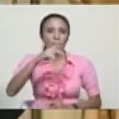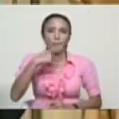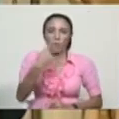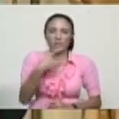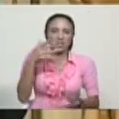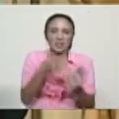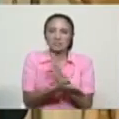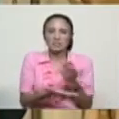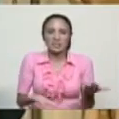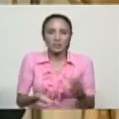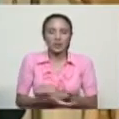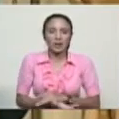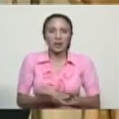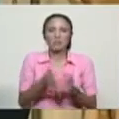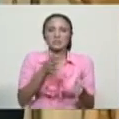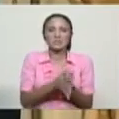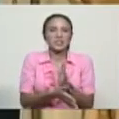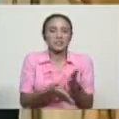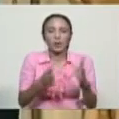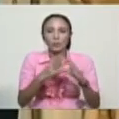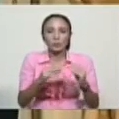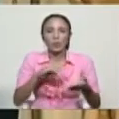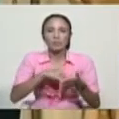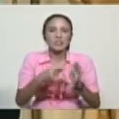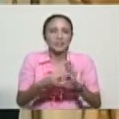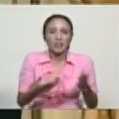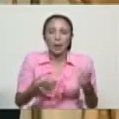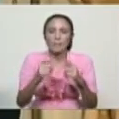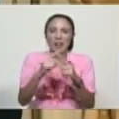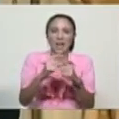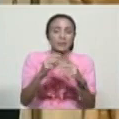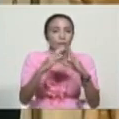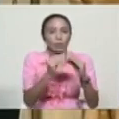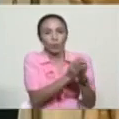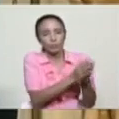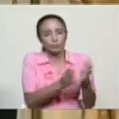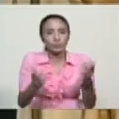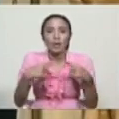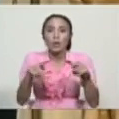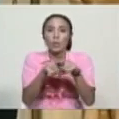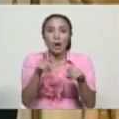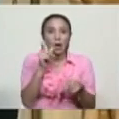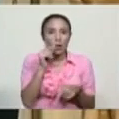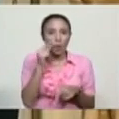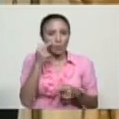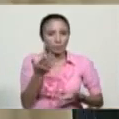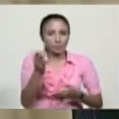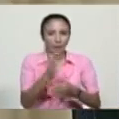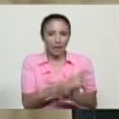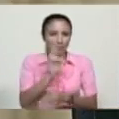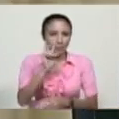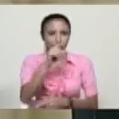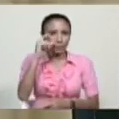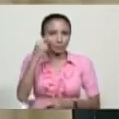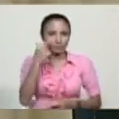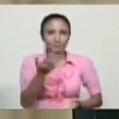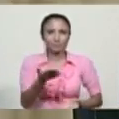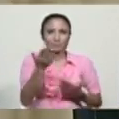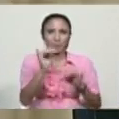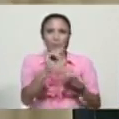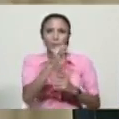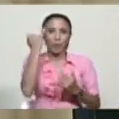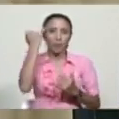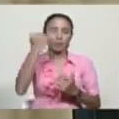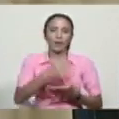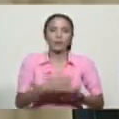definiciones que el profesor Dussel viene haciendo durante años, e incorporó el cuerpo de